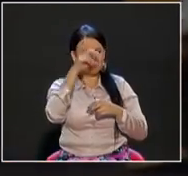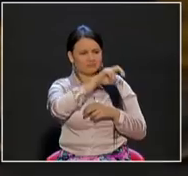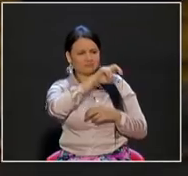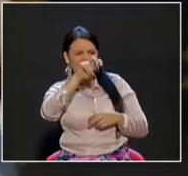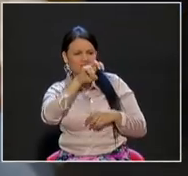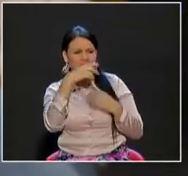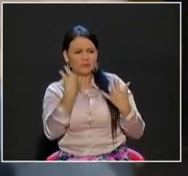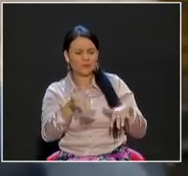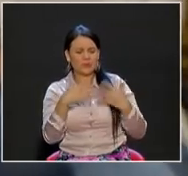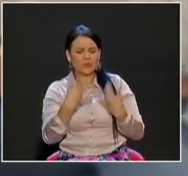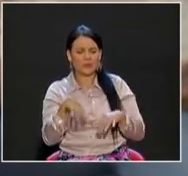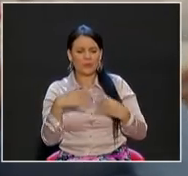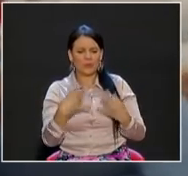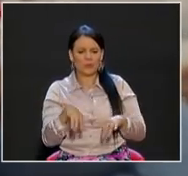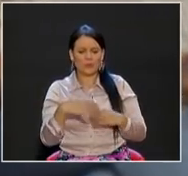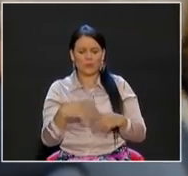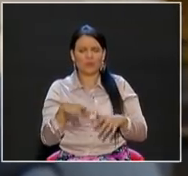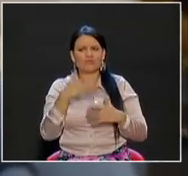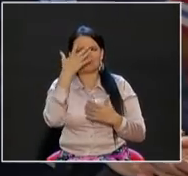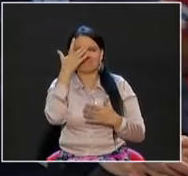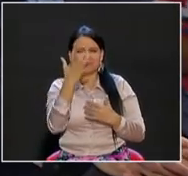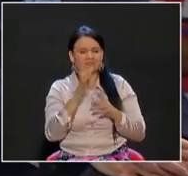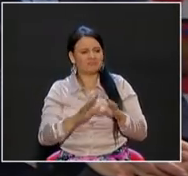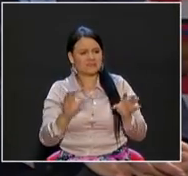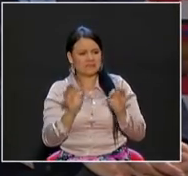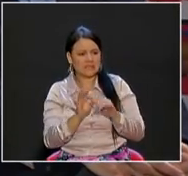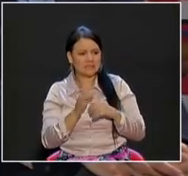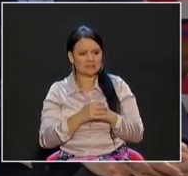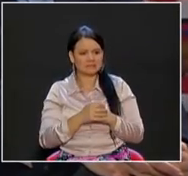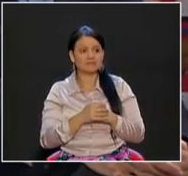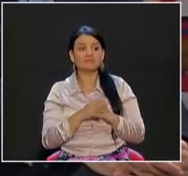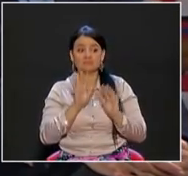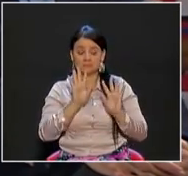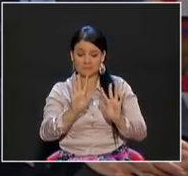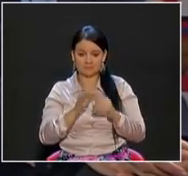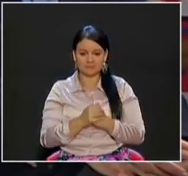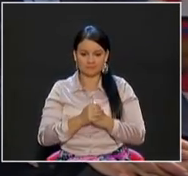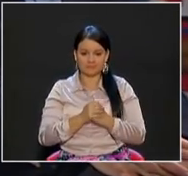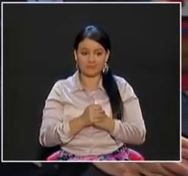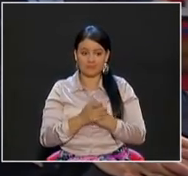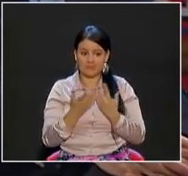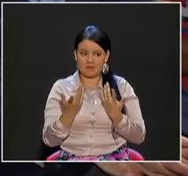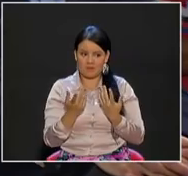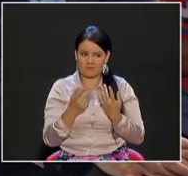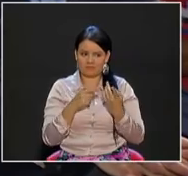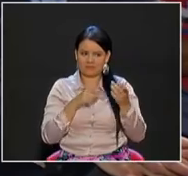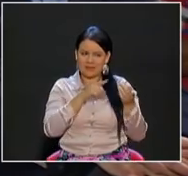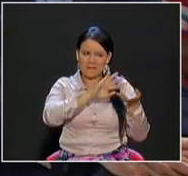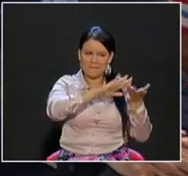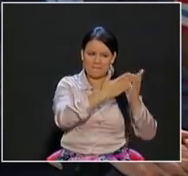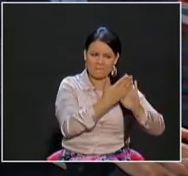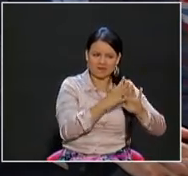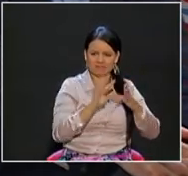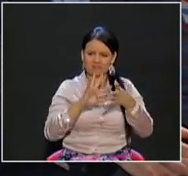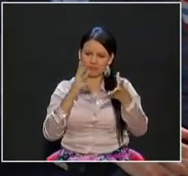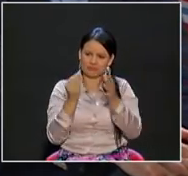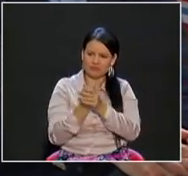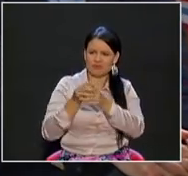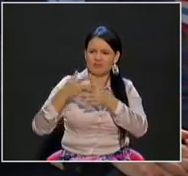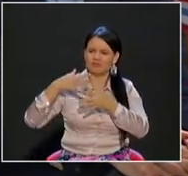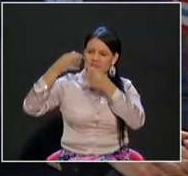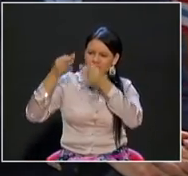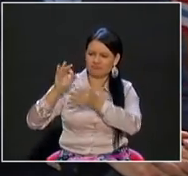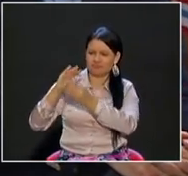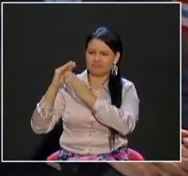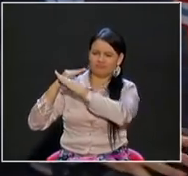privilegio muy grande dos líneas en su pista de desarrollo que son paz e inclusión de seguridad transparencia ambiente la primera es